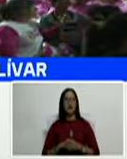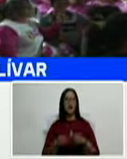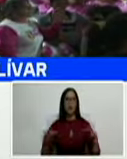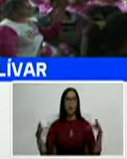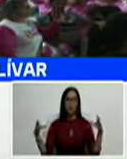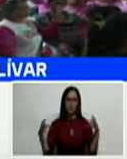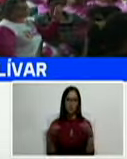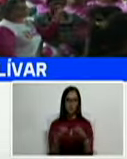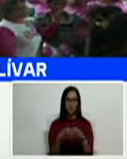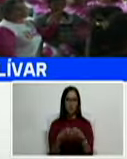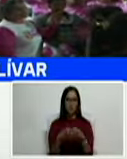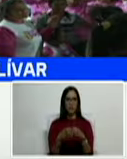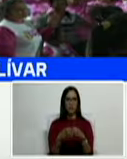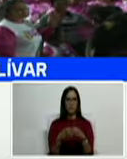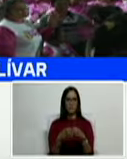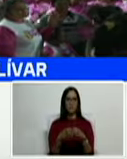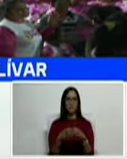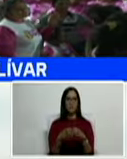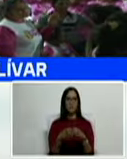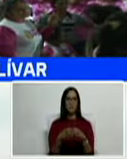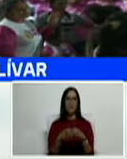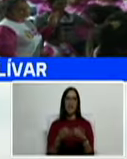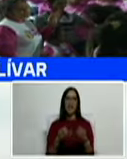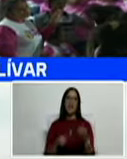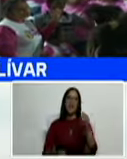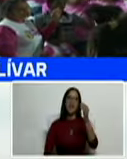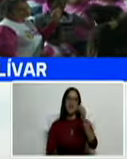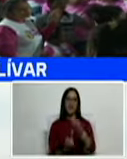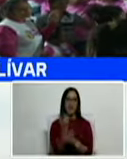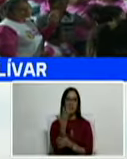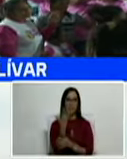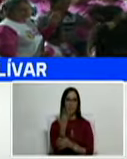consolidado el lanzamiento